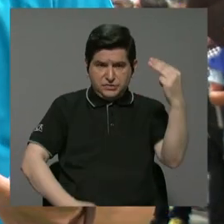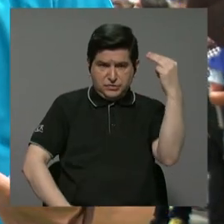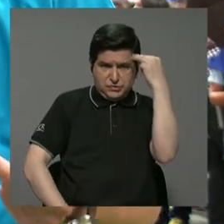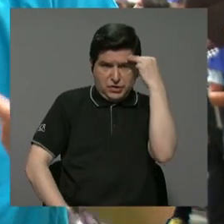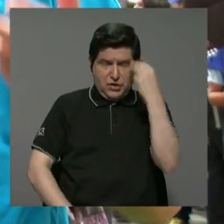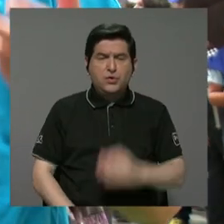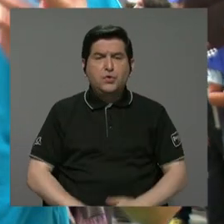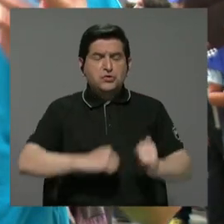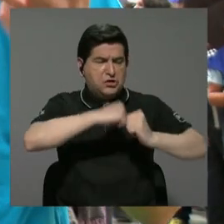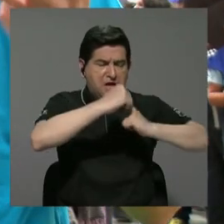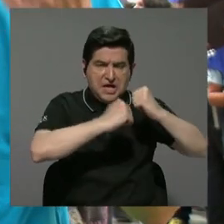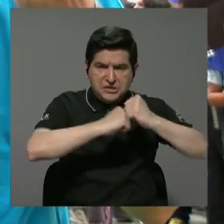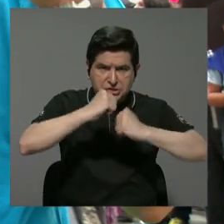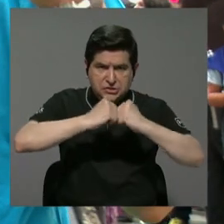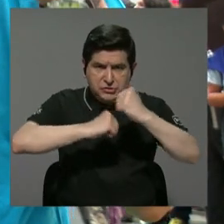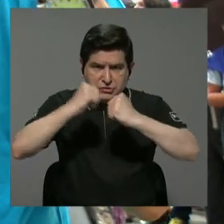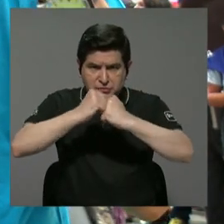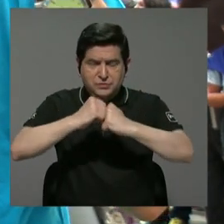hablado de la infraestructura,